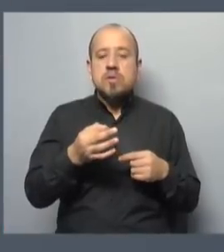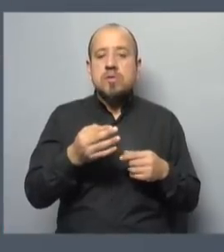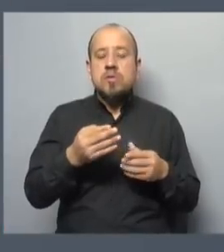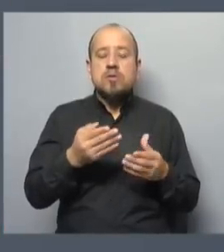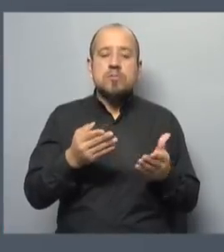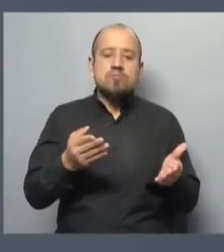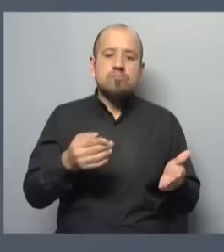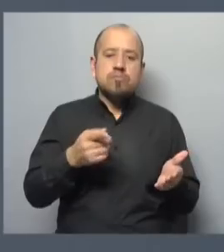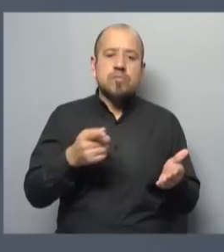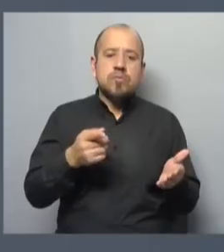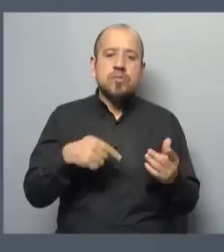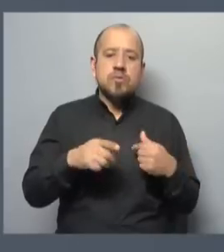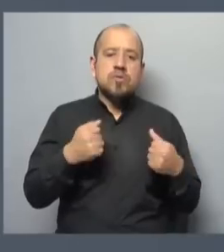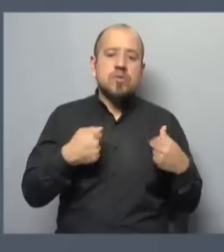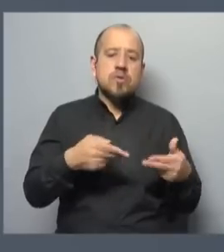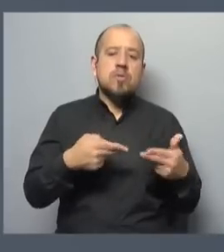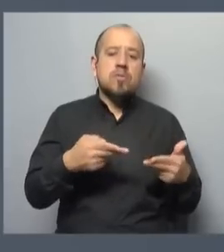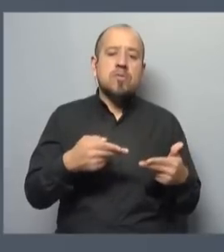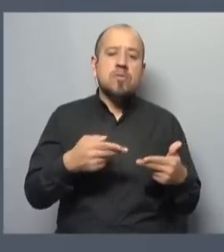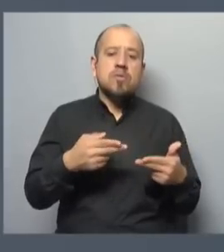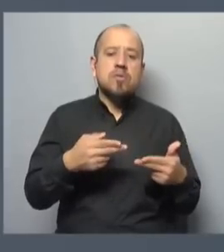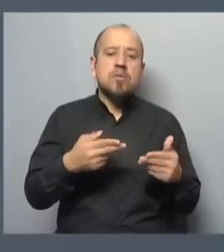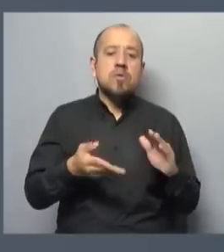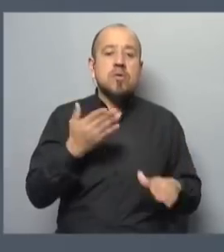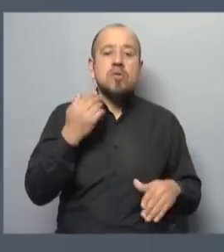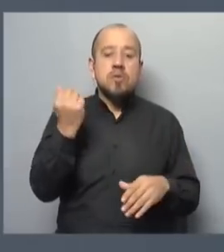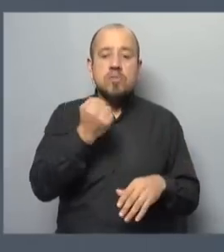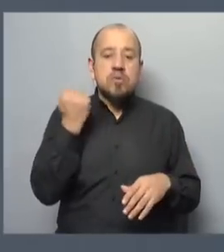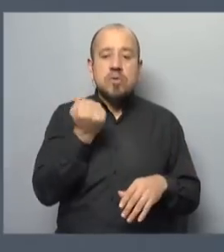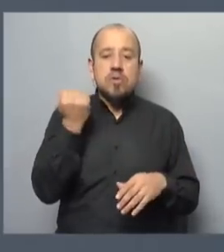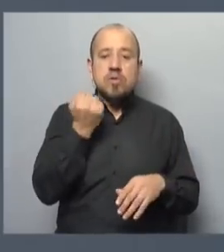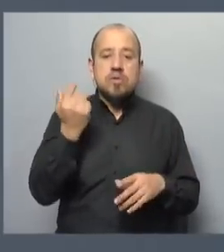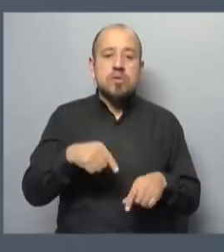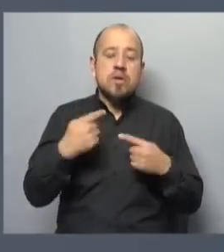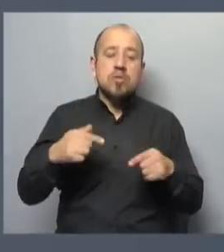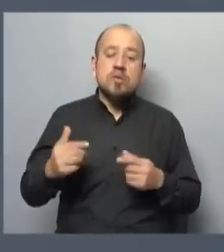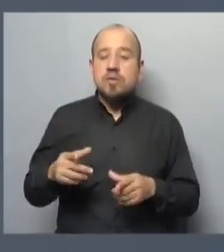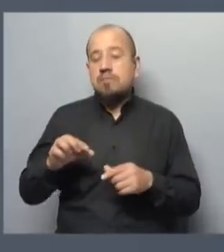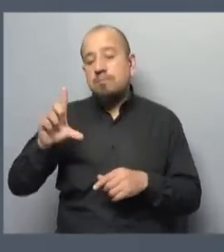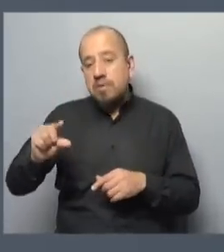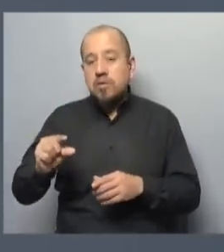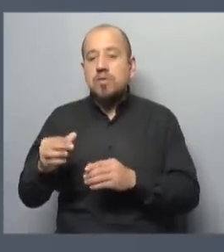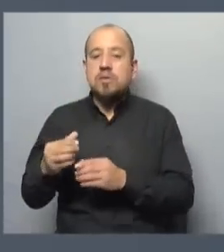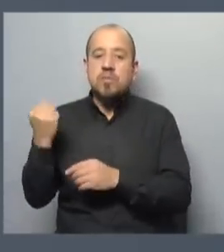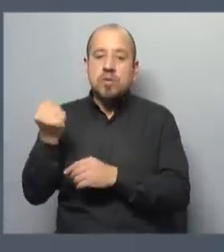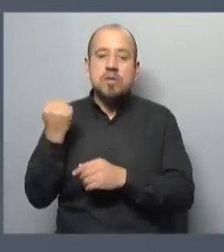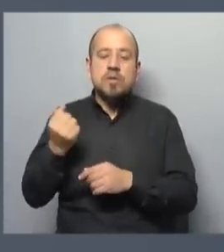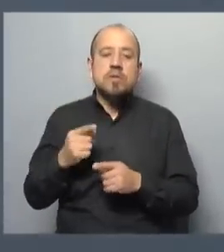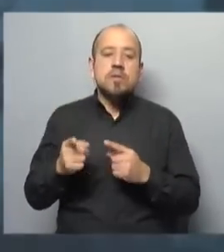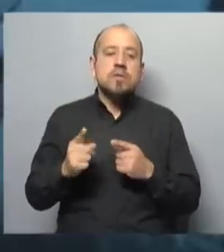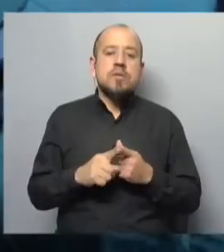el procedente el fútbol de lo más importante de las cosas menos importantes bueno ojalá que sea así también